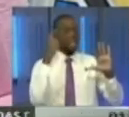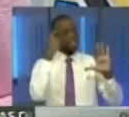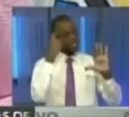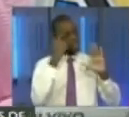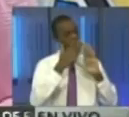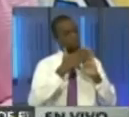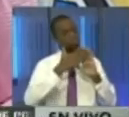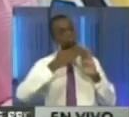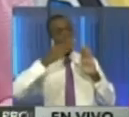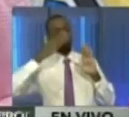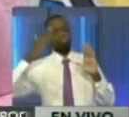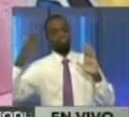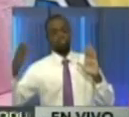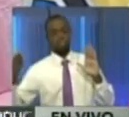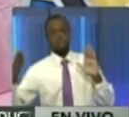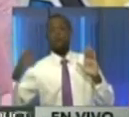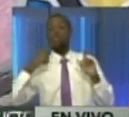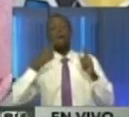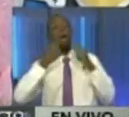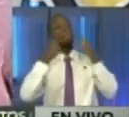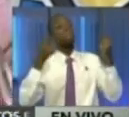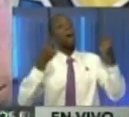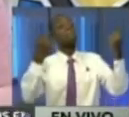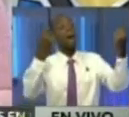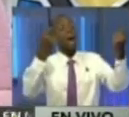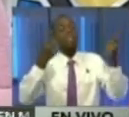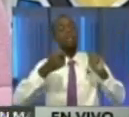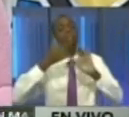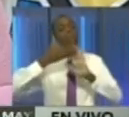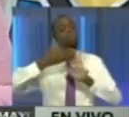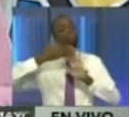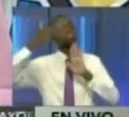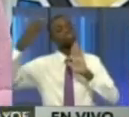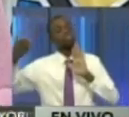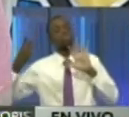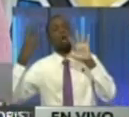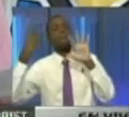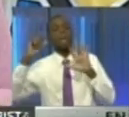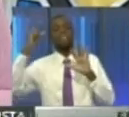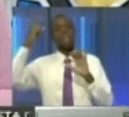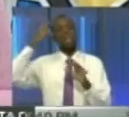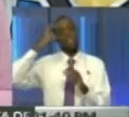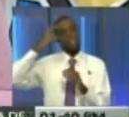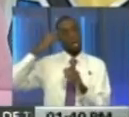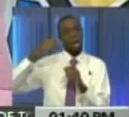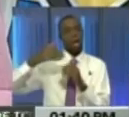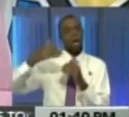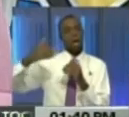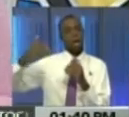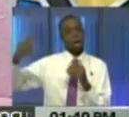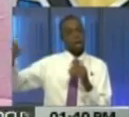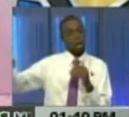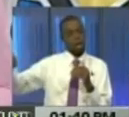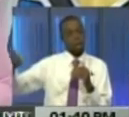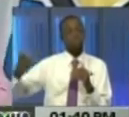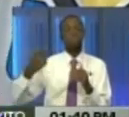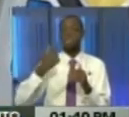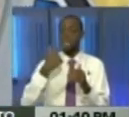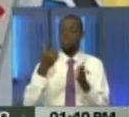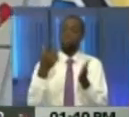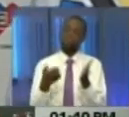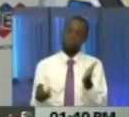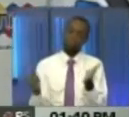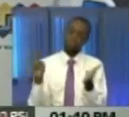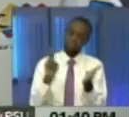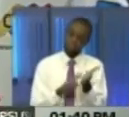a su convocatoria. Así que creo que es importante, de nuevo quiero remarcar, si